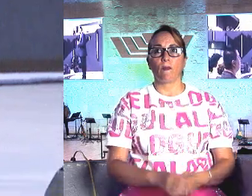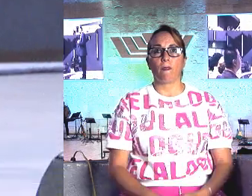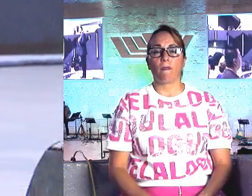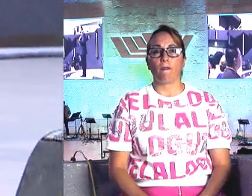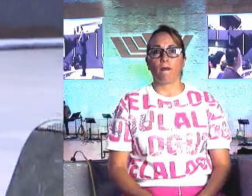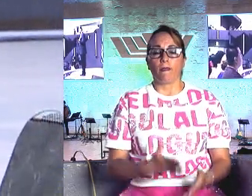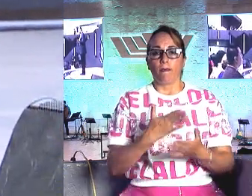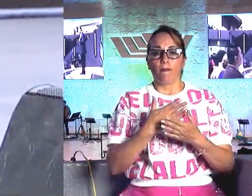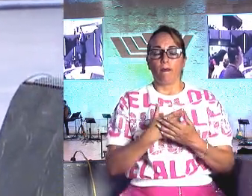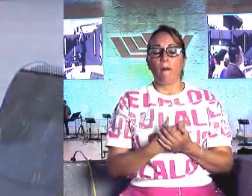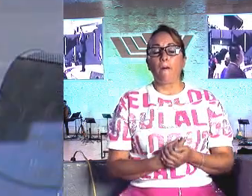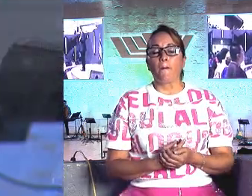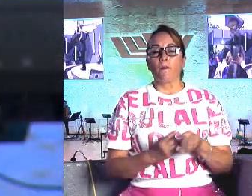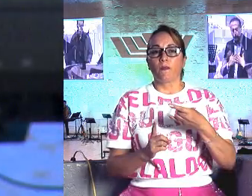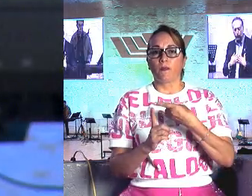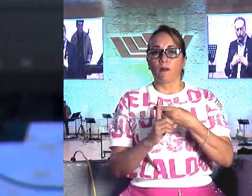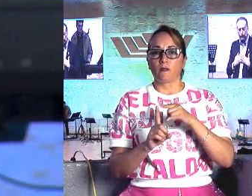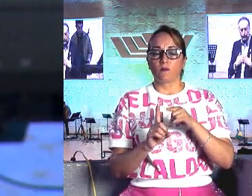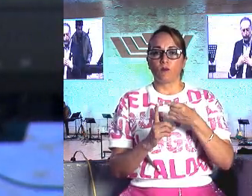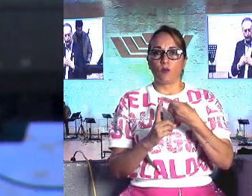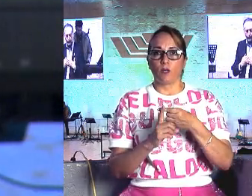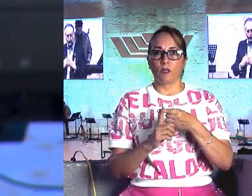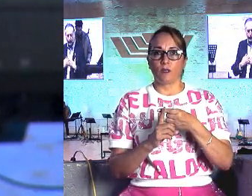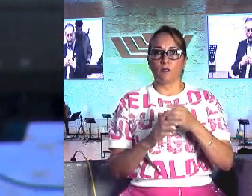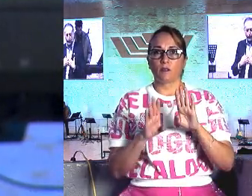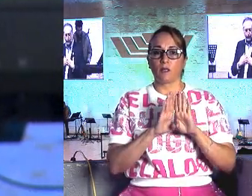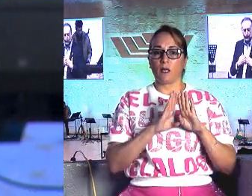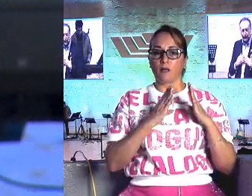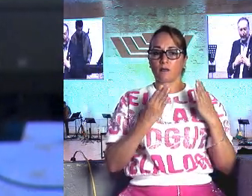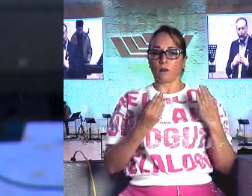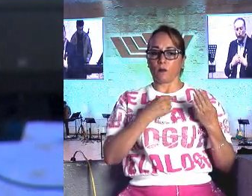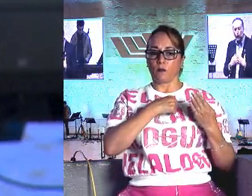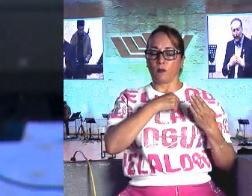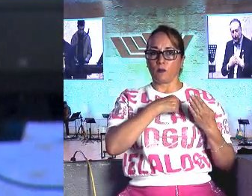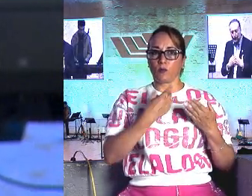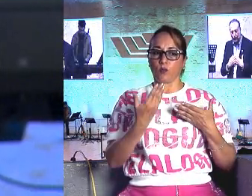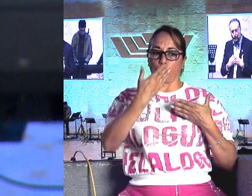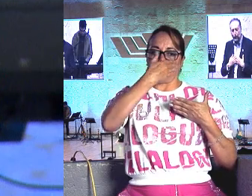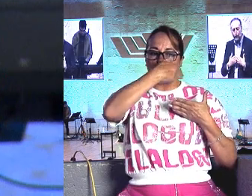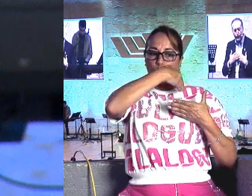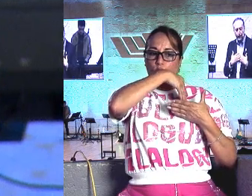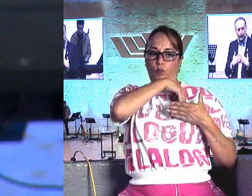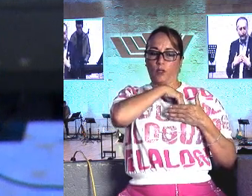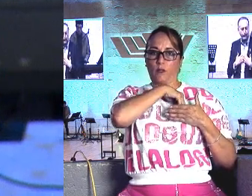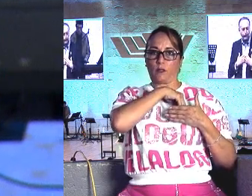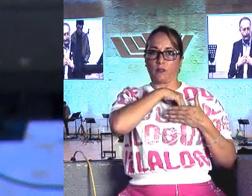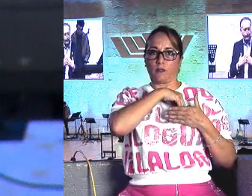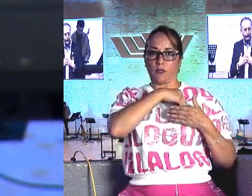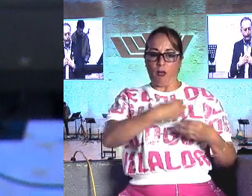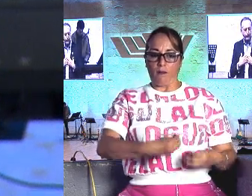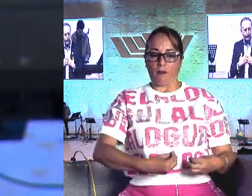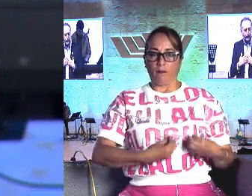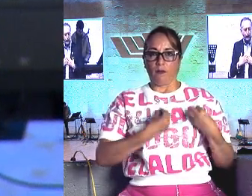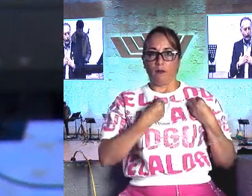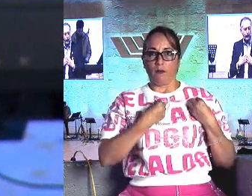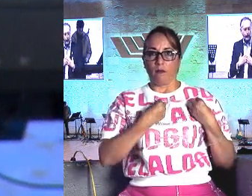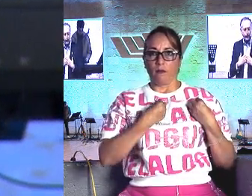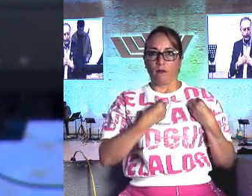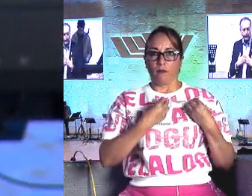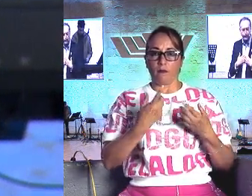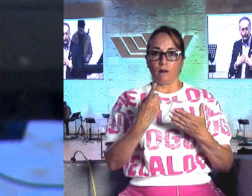Te abro las puertas de mi corazón para que tú entres a vivir dentro de